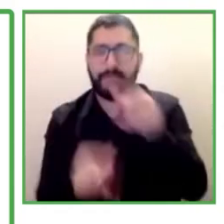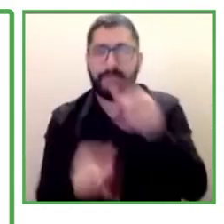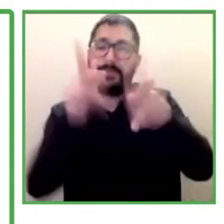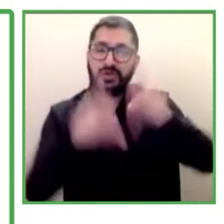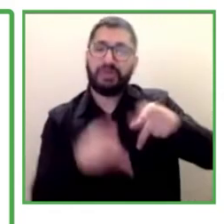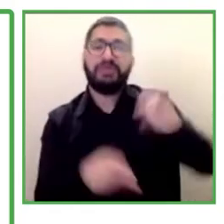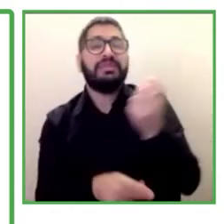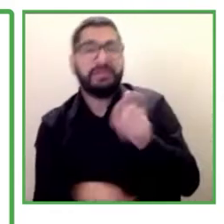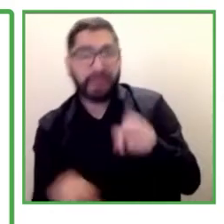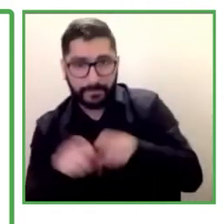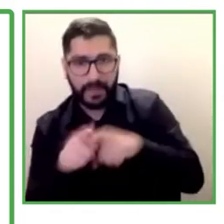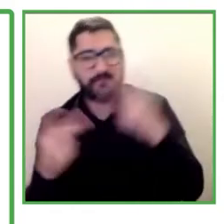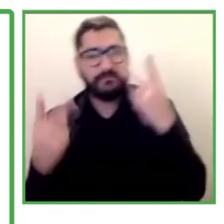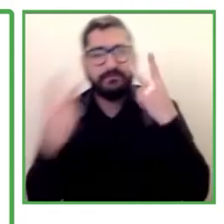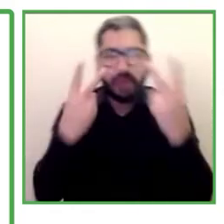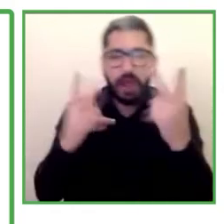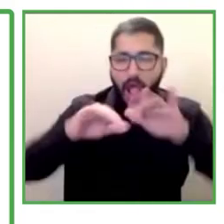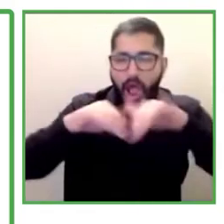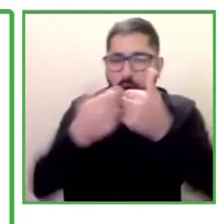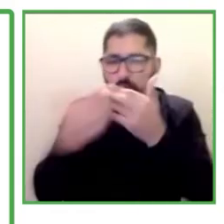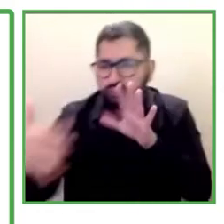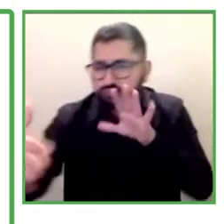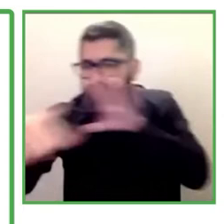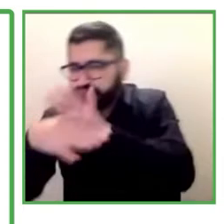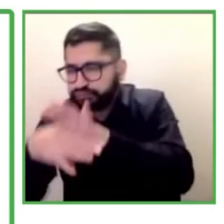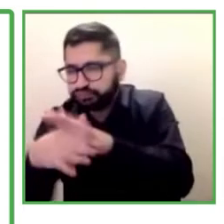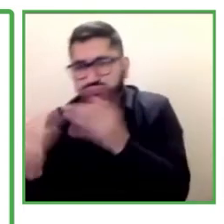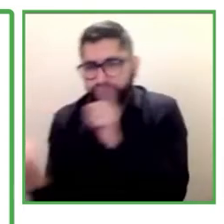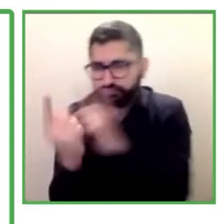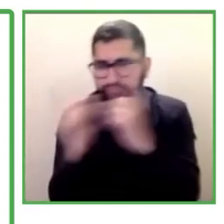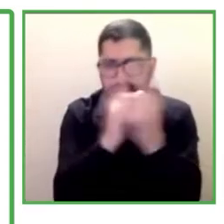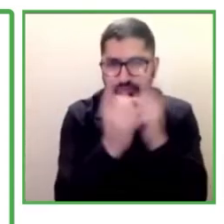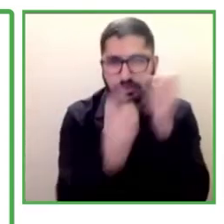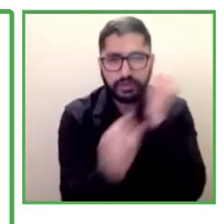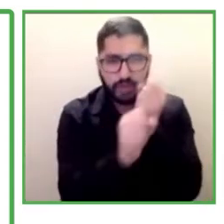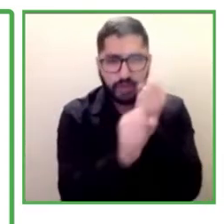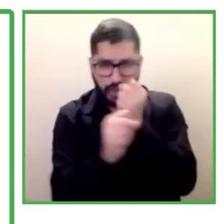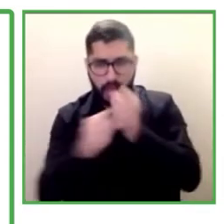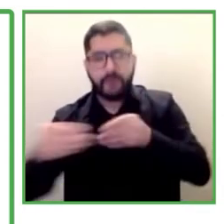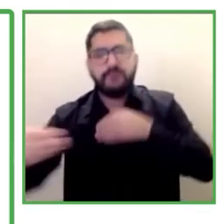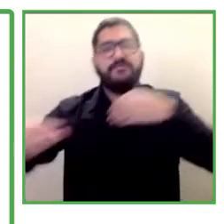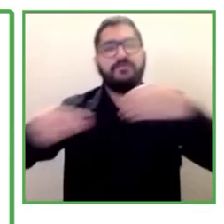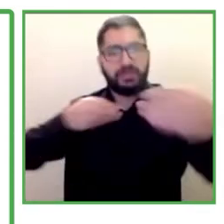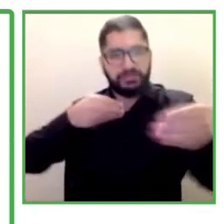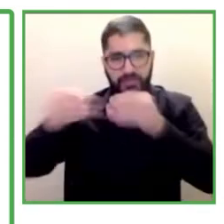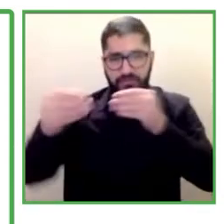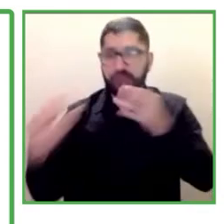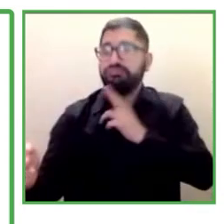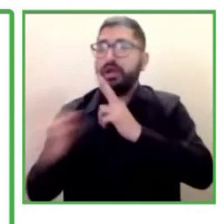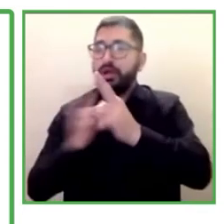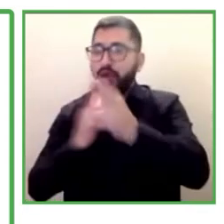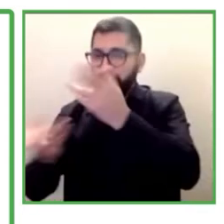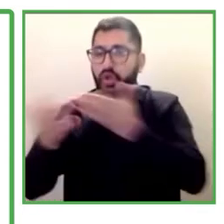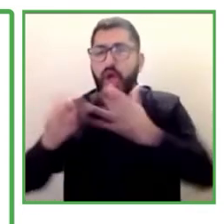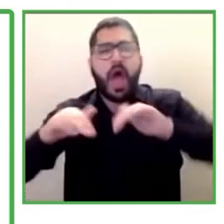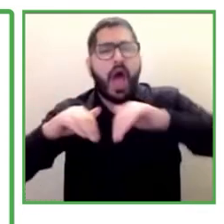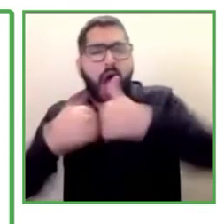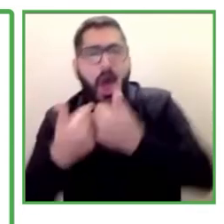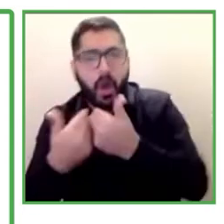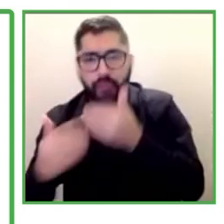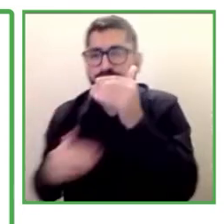el apoyo del BID, fundamentalmente, ser flexible en relación a cómo está diseñado el proceso, porque efectivamente en la